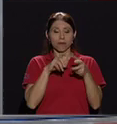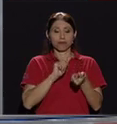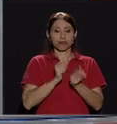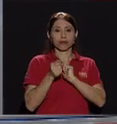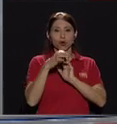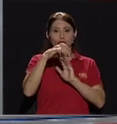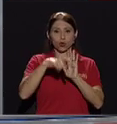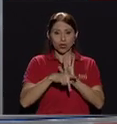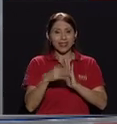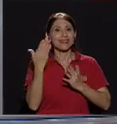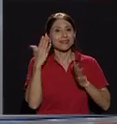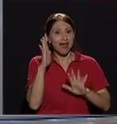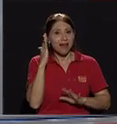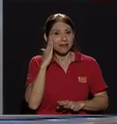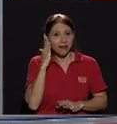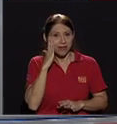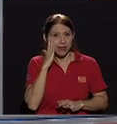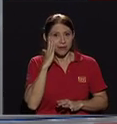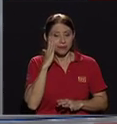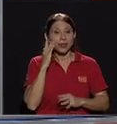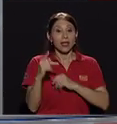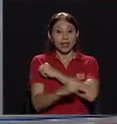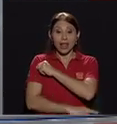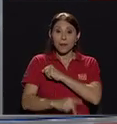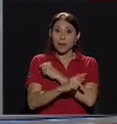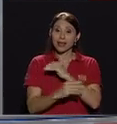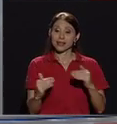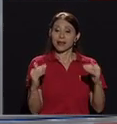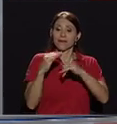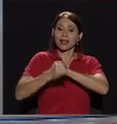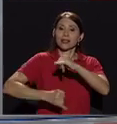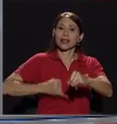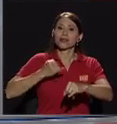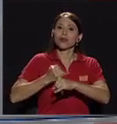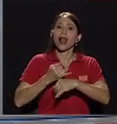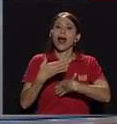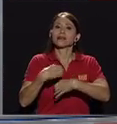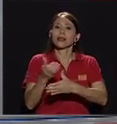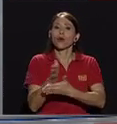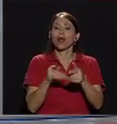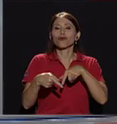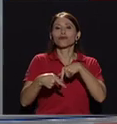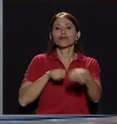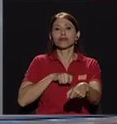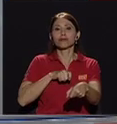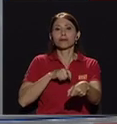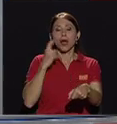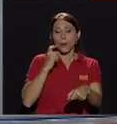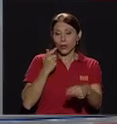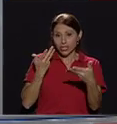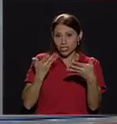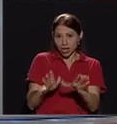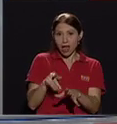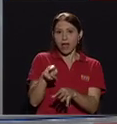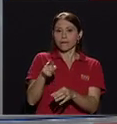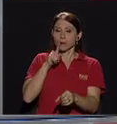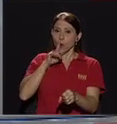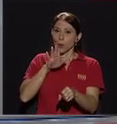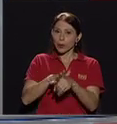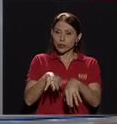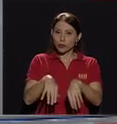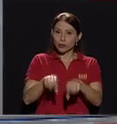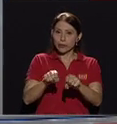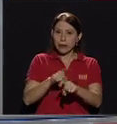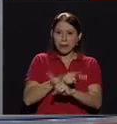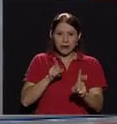sabía que el país estaba internacionalmente en falta porque había asumido un compromiso, pero